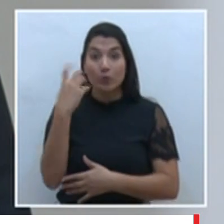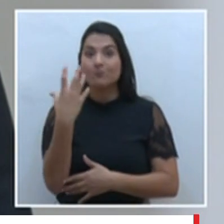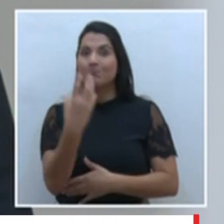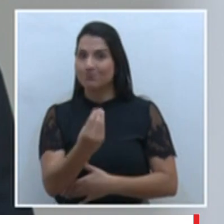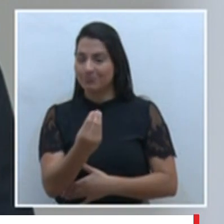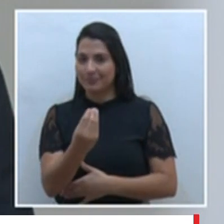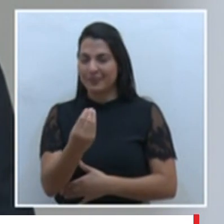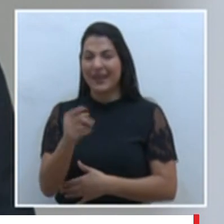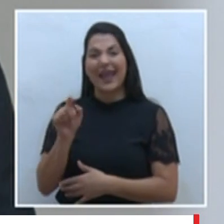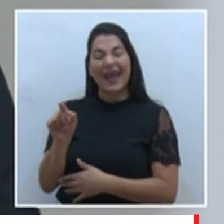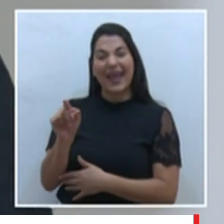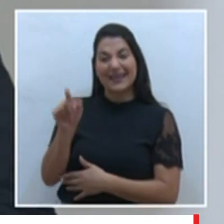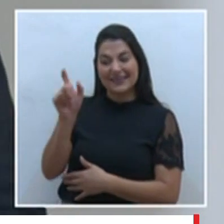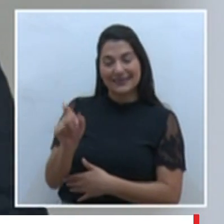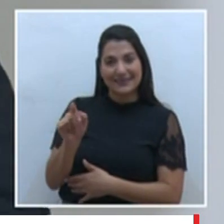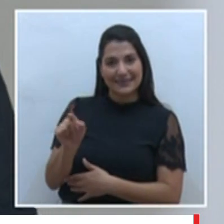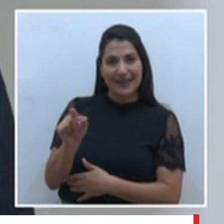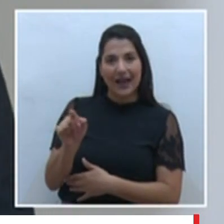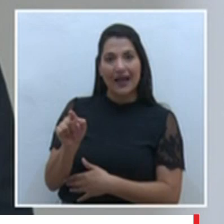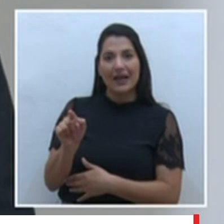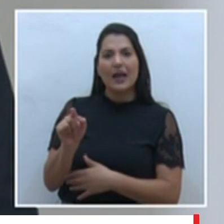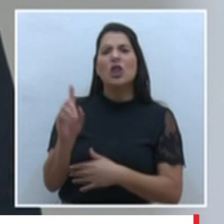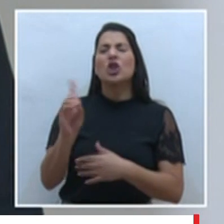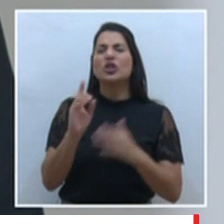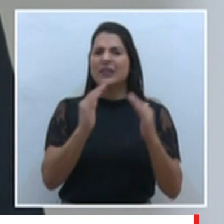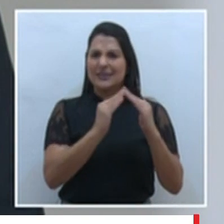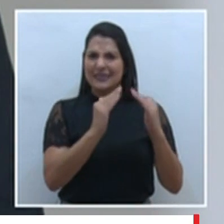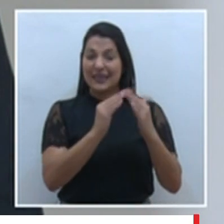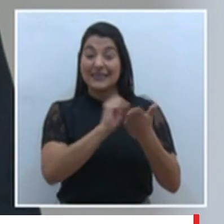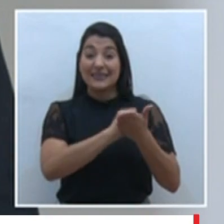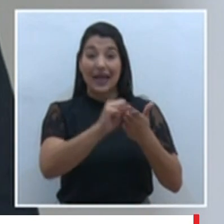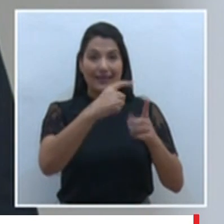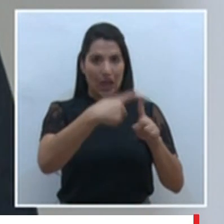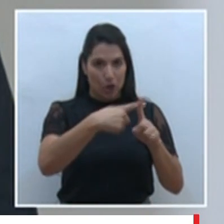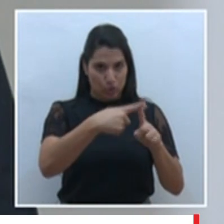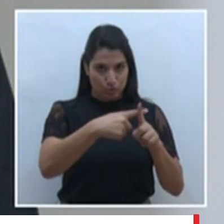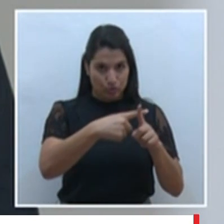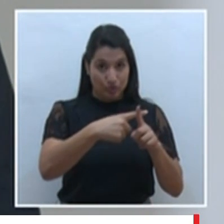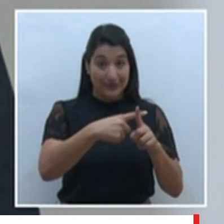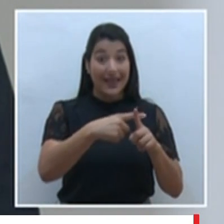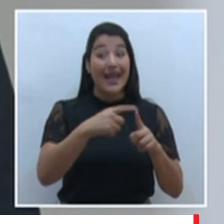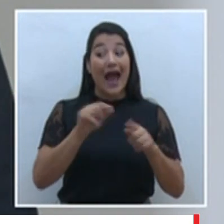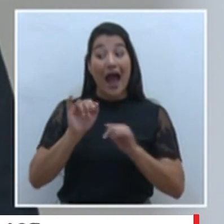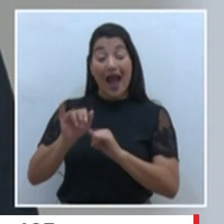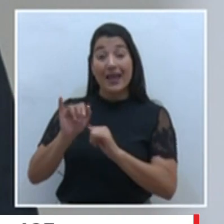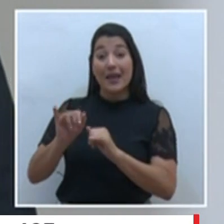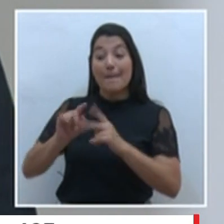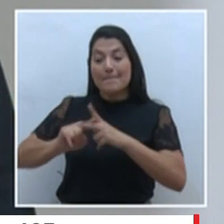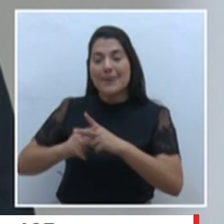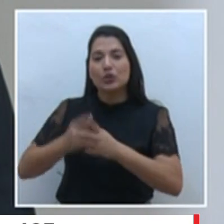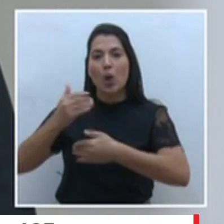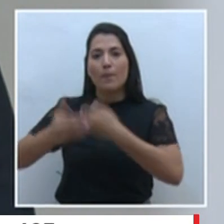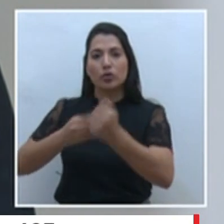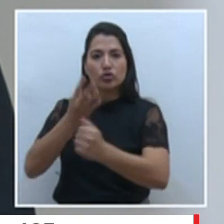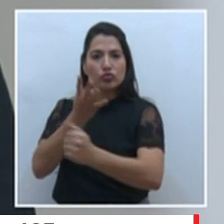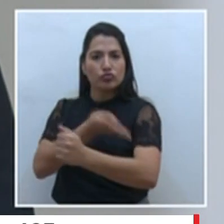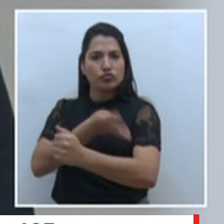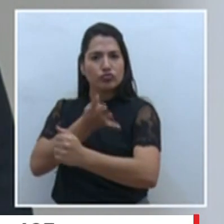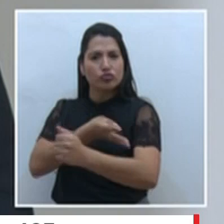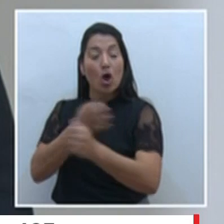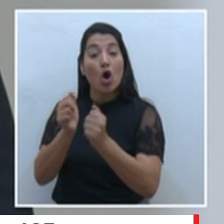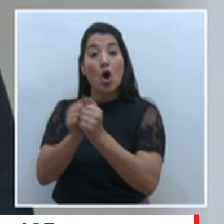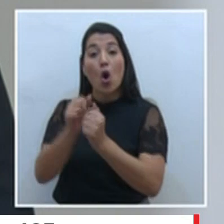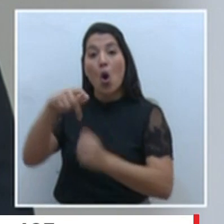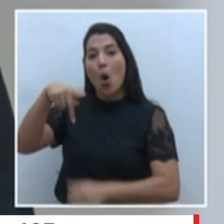que ella venía de Santa Cruz y se le dio el tratamiento con plasma convaleciente en el SEACO. evolucionó